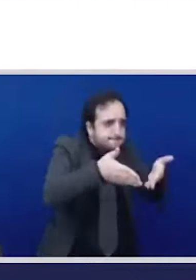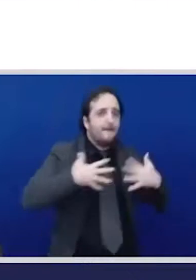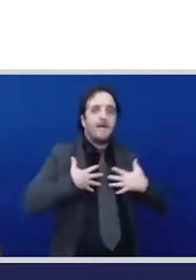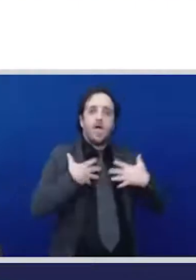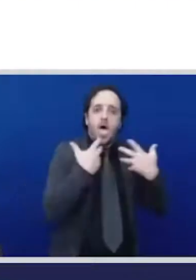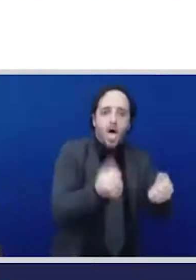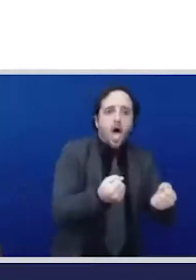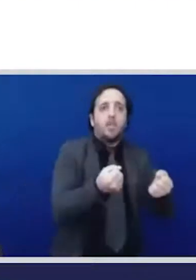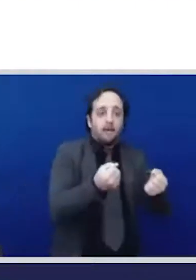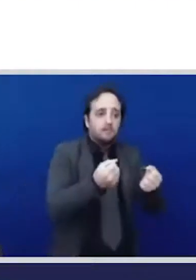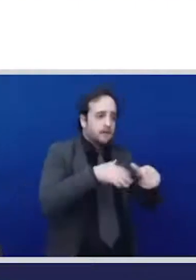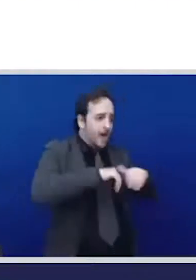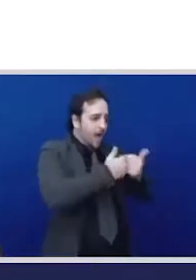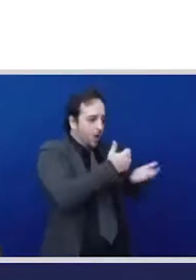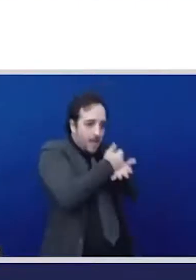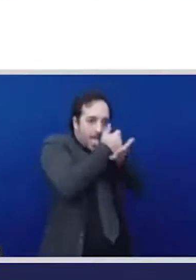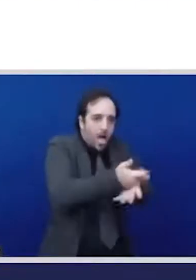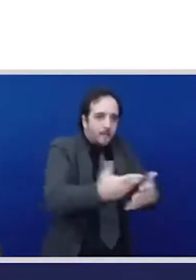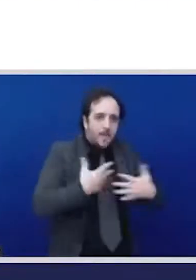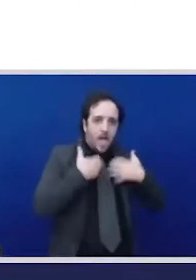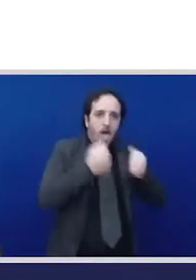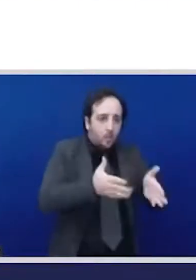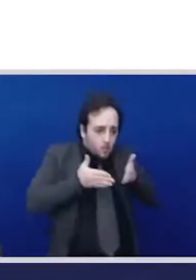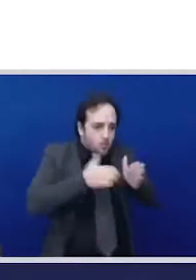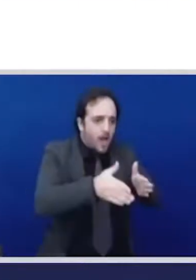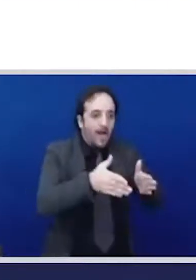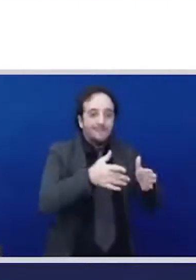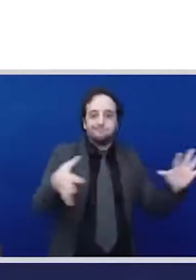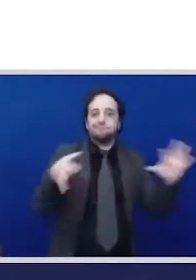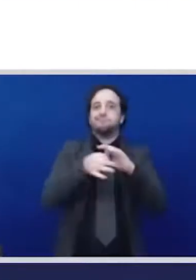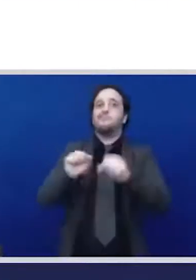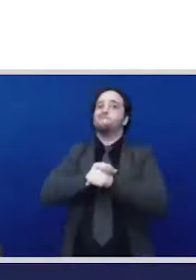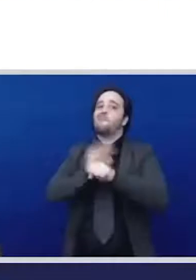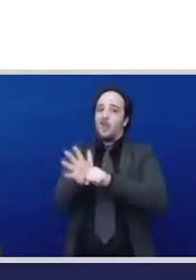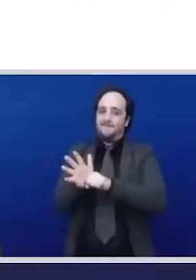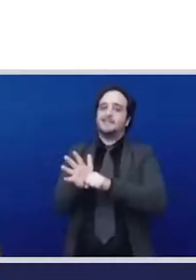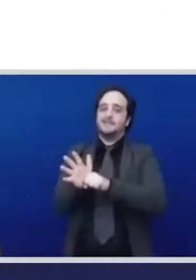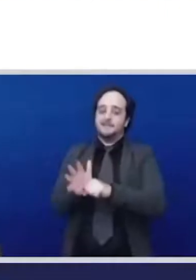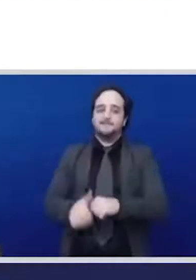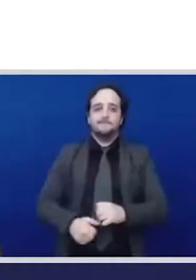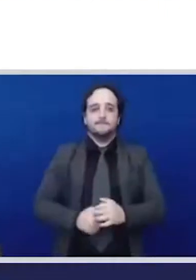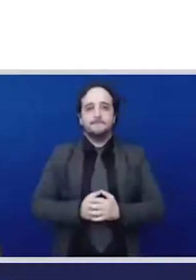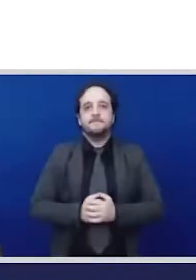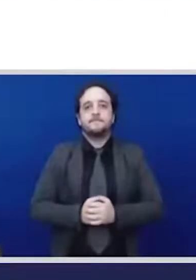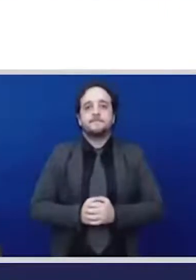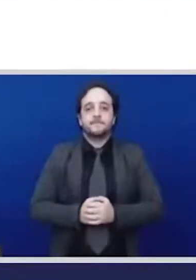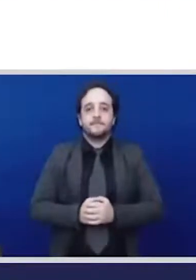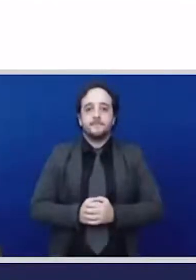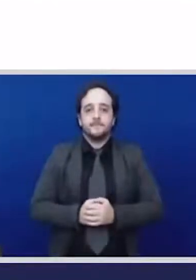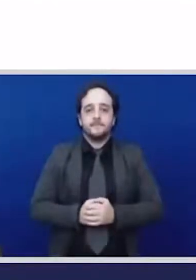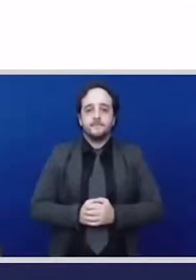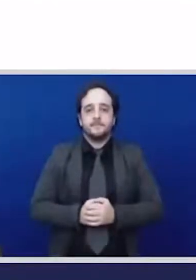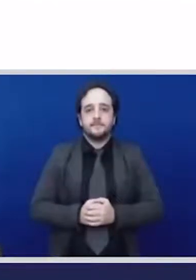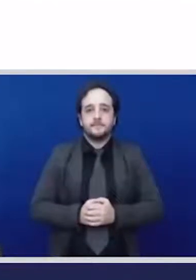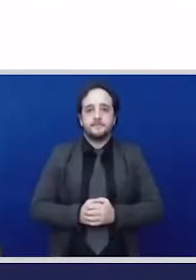Ale, ¿estamos bien? No. ¿Cierro por ahí? Sí, si puedes. Porque habrá una segunda ronda